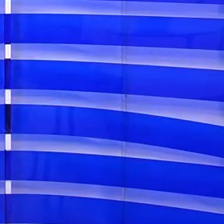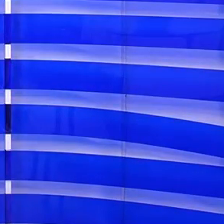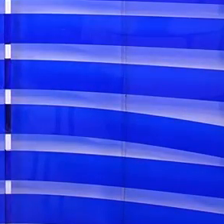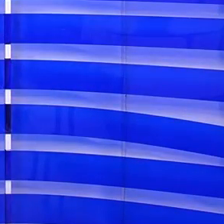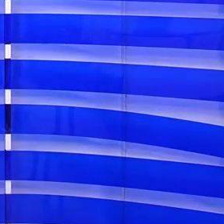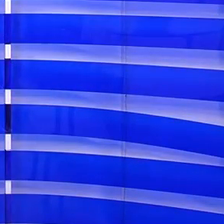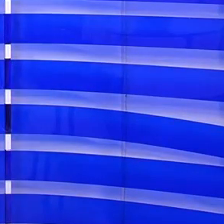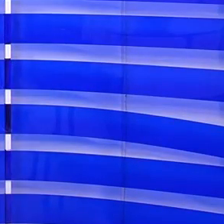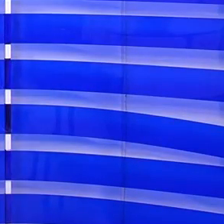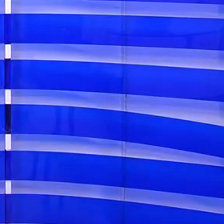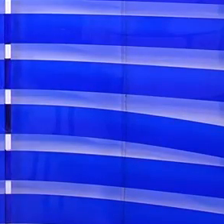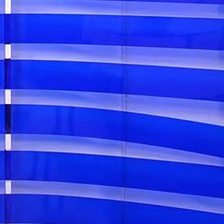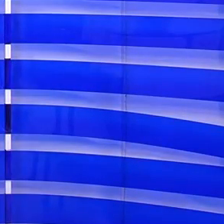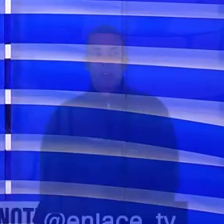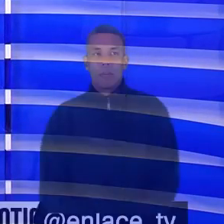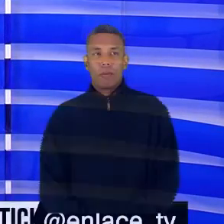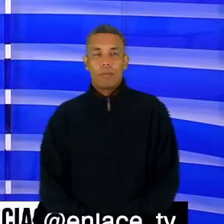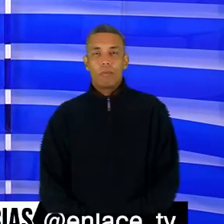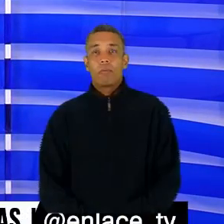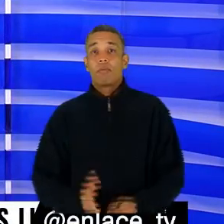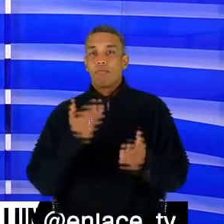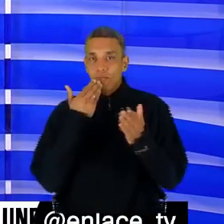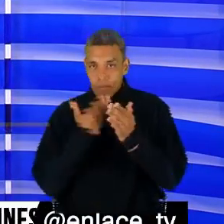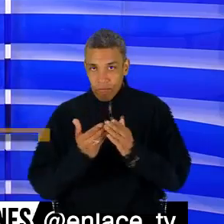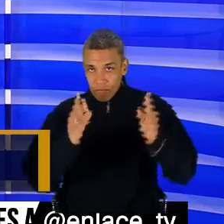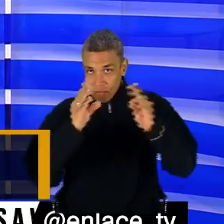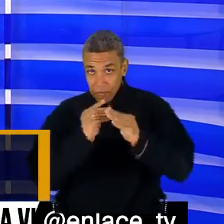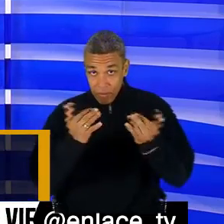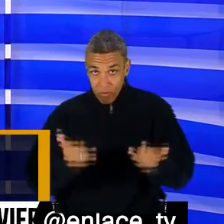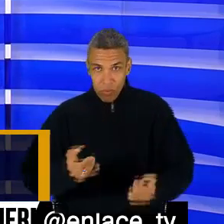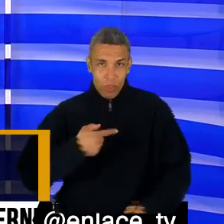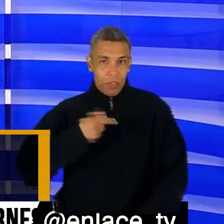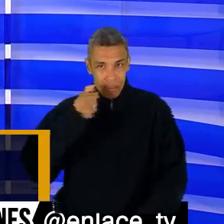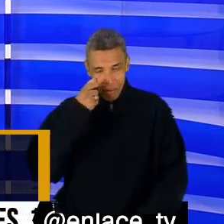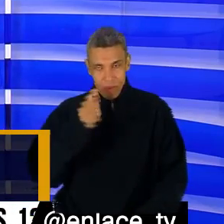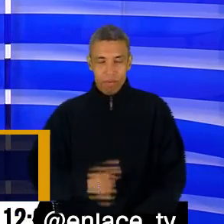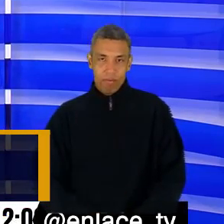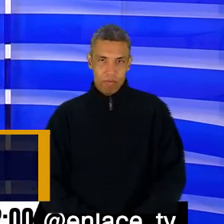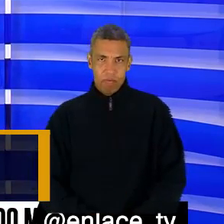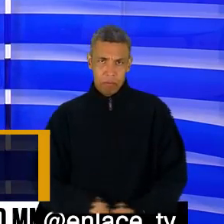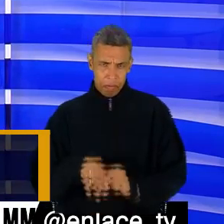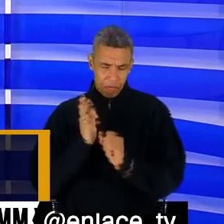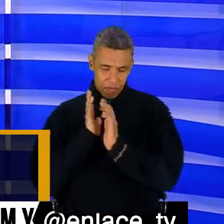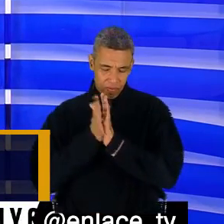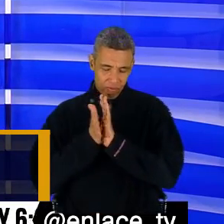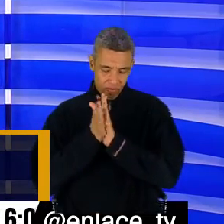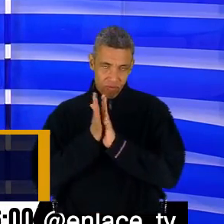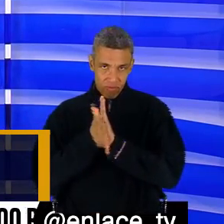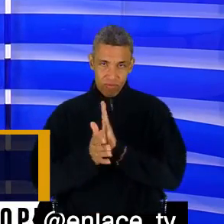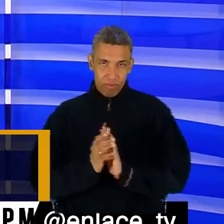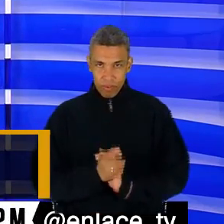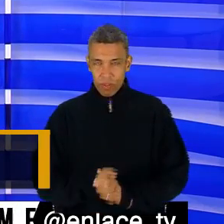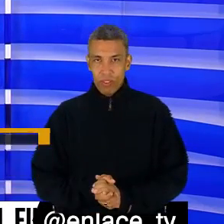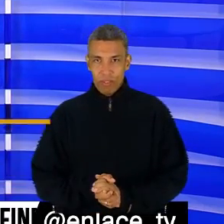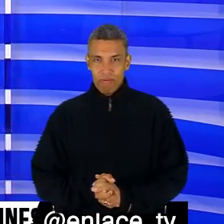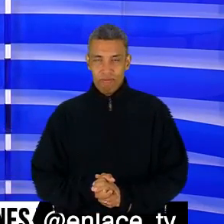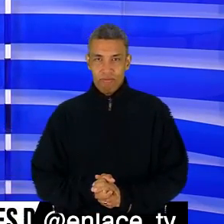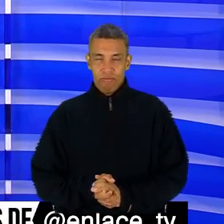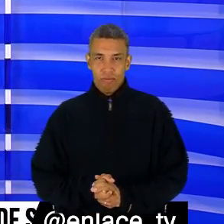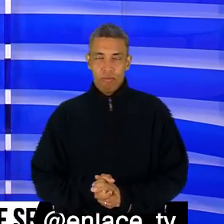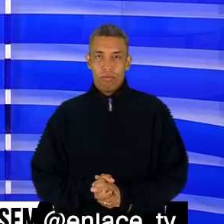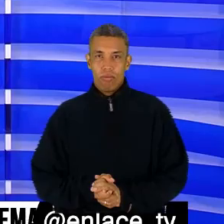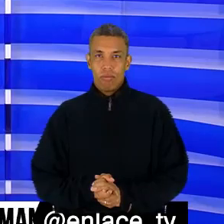Feliz noche, Barranca Bermeja. A partir de estos momentos damos inicio a la información cultural. A partir de estos momentos estamos en